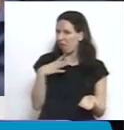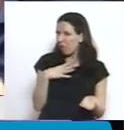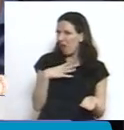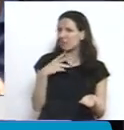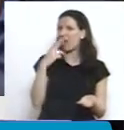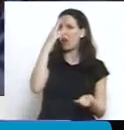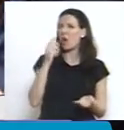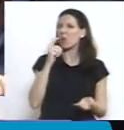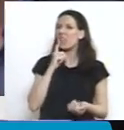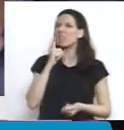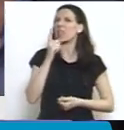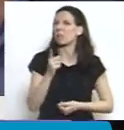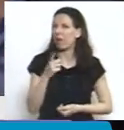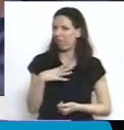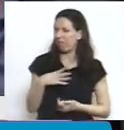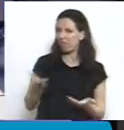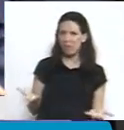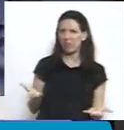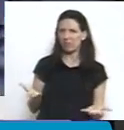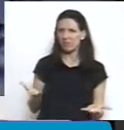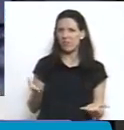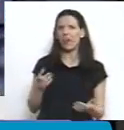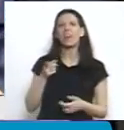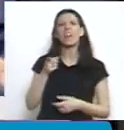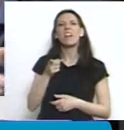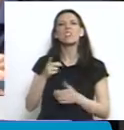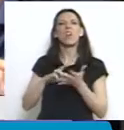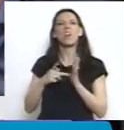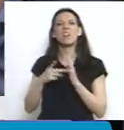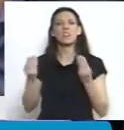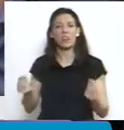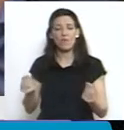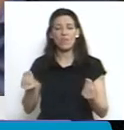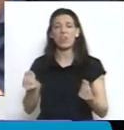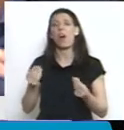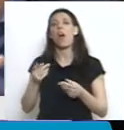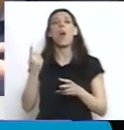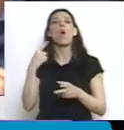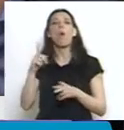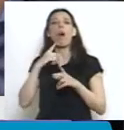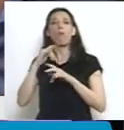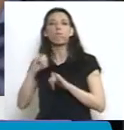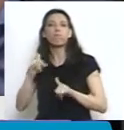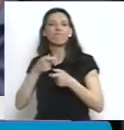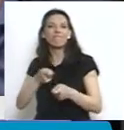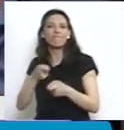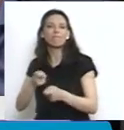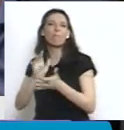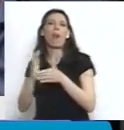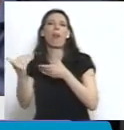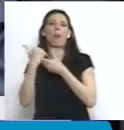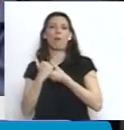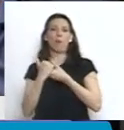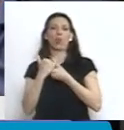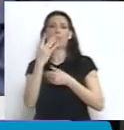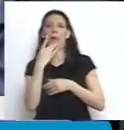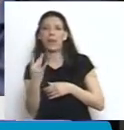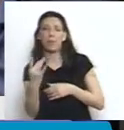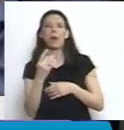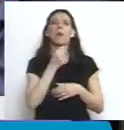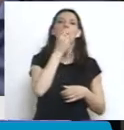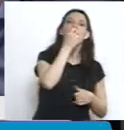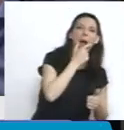otra muestra de que en la campaña electoral, tanto el candidato del oficialismo como los candidatos como